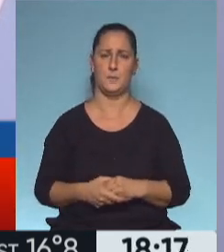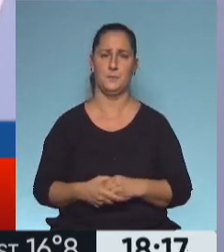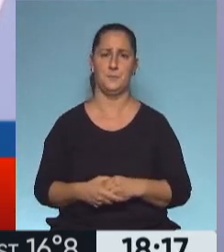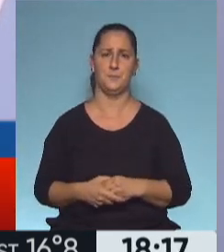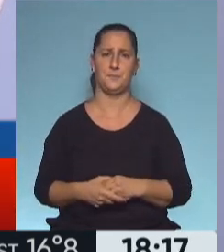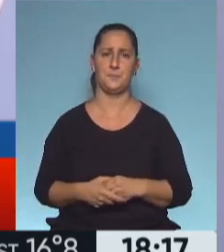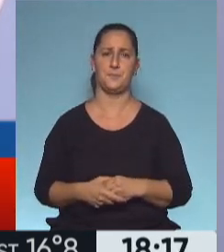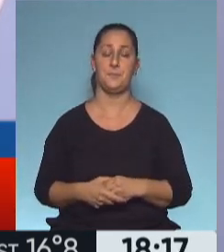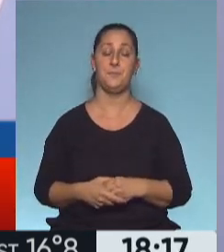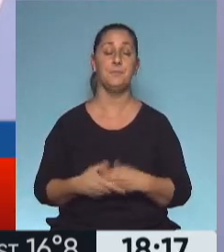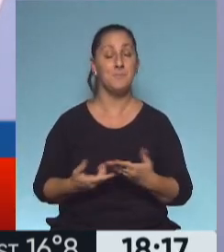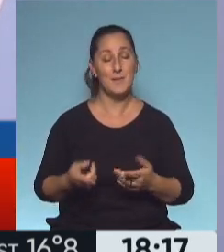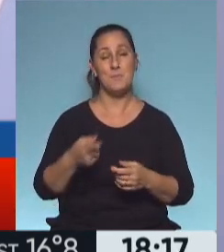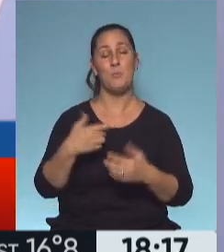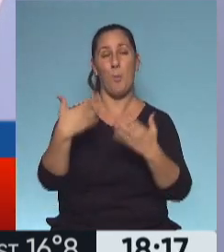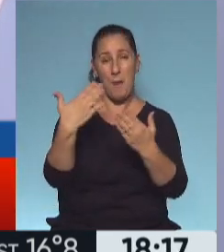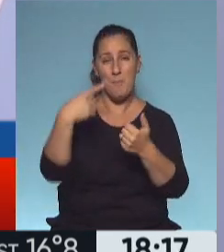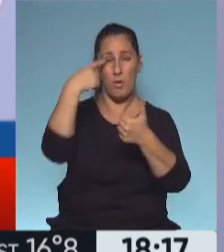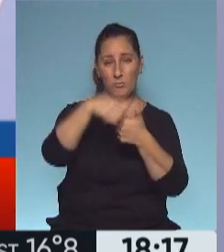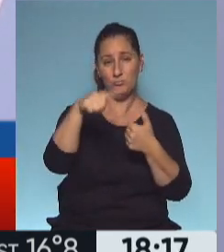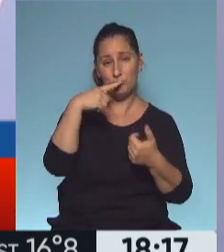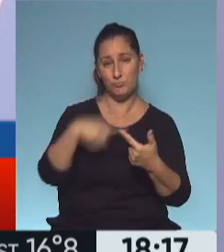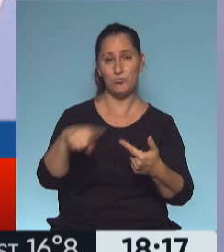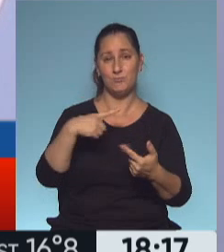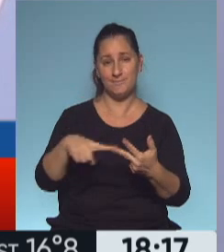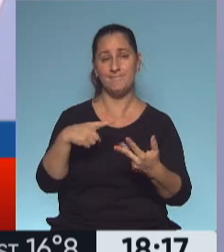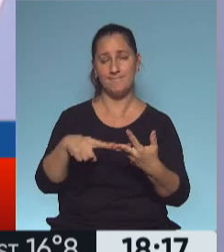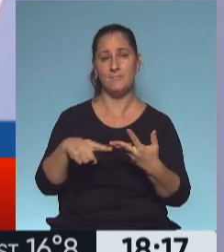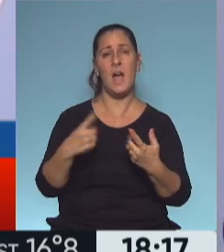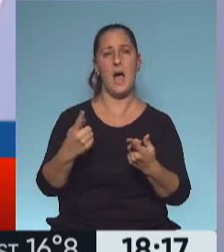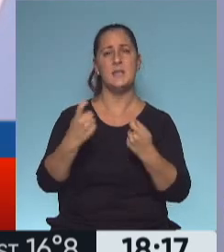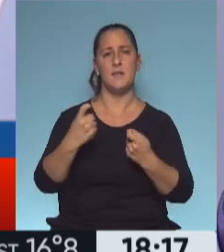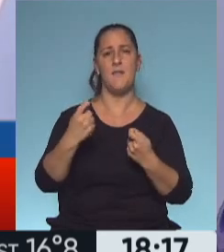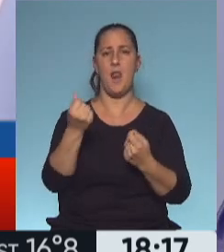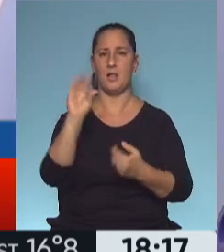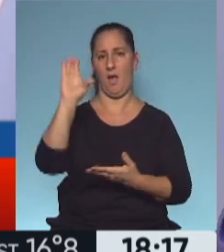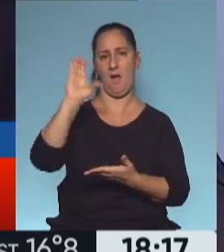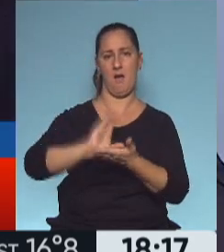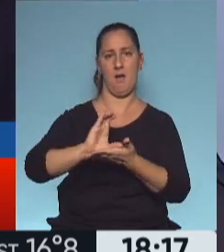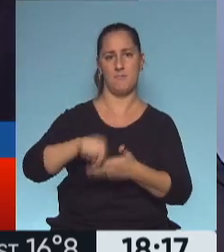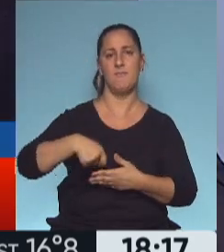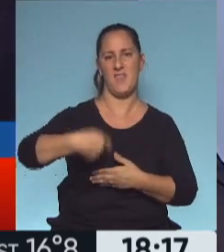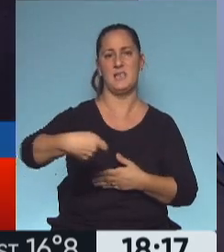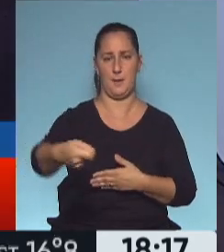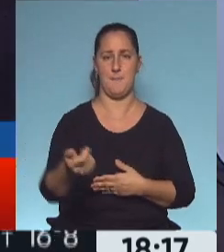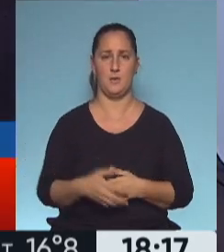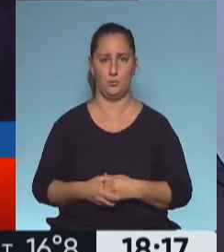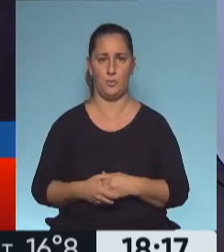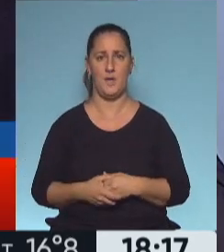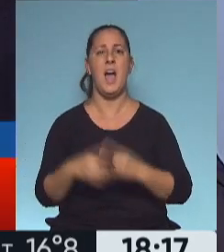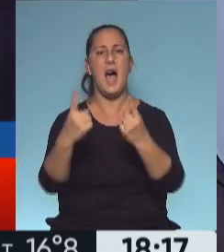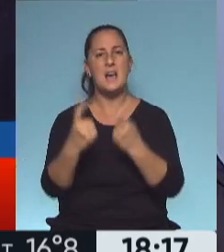Ahora, para poder hacer todo esto, hace falta financiamiento, hace falta